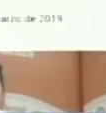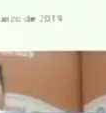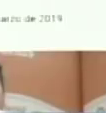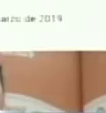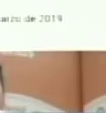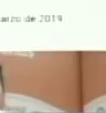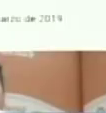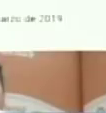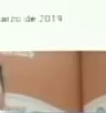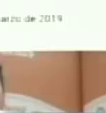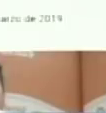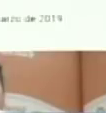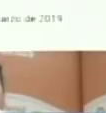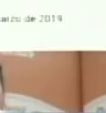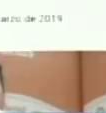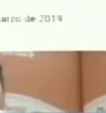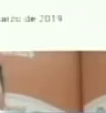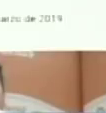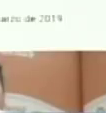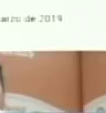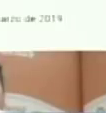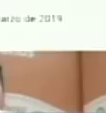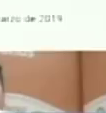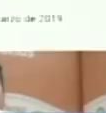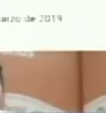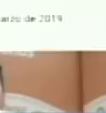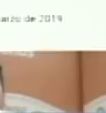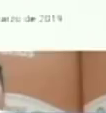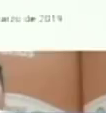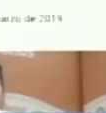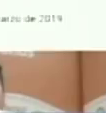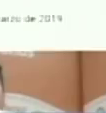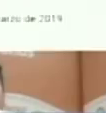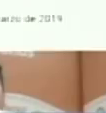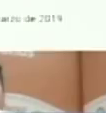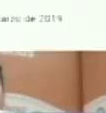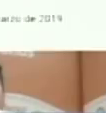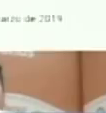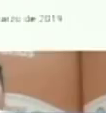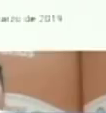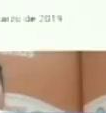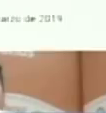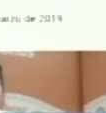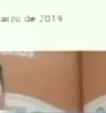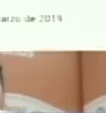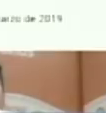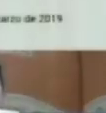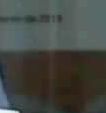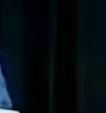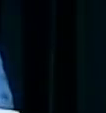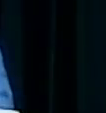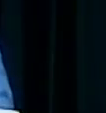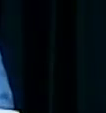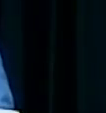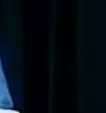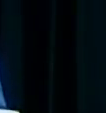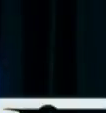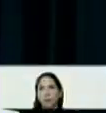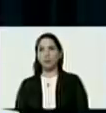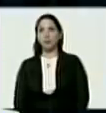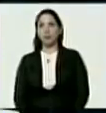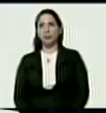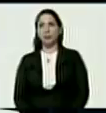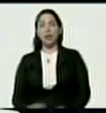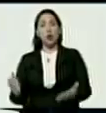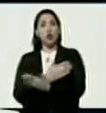Cúcuta, que le habían entregado burundanga dos prostitutas, que ya las mostramos en el video, y que además esas prostitutas le habían robado varios cientos